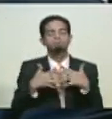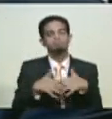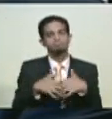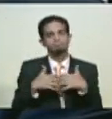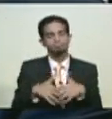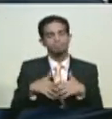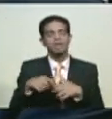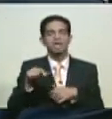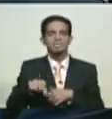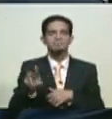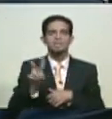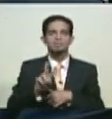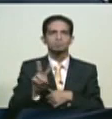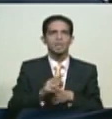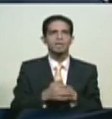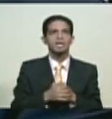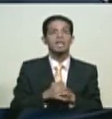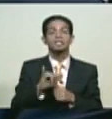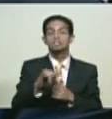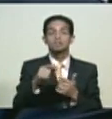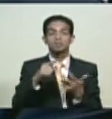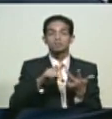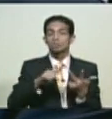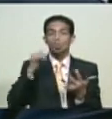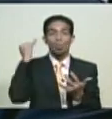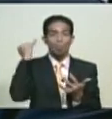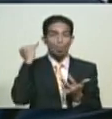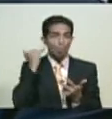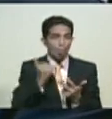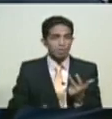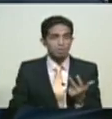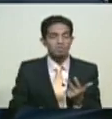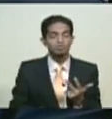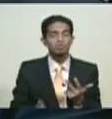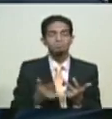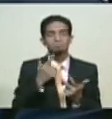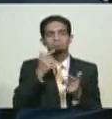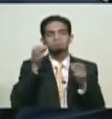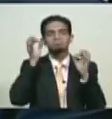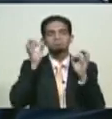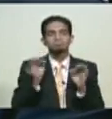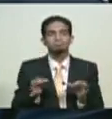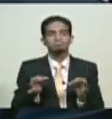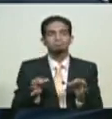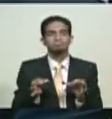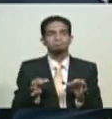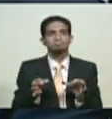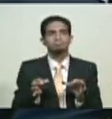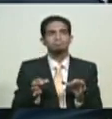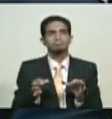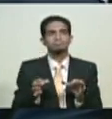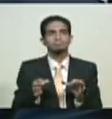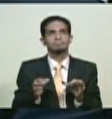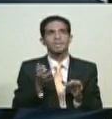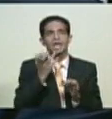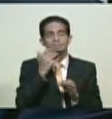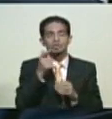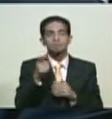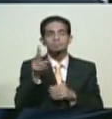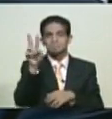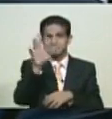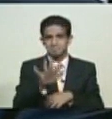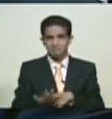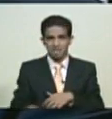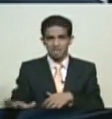y por último hay un tema concreto de seguridad acerca del equipamiento que está distribuido a nivel nacional